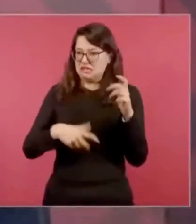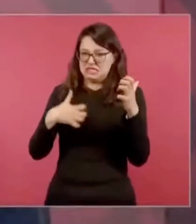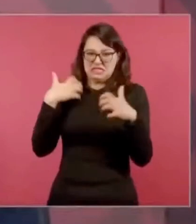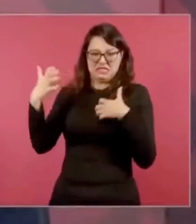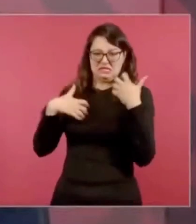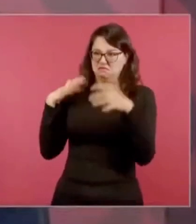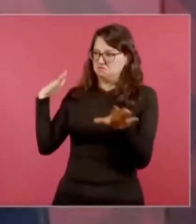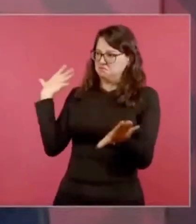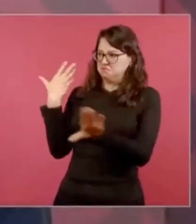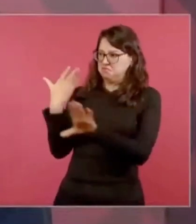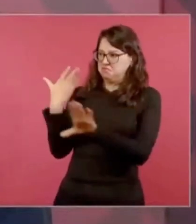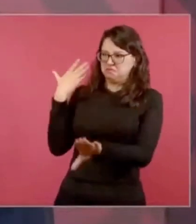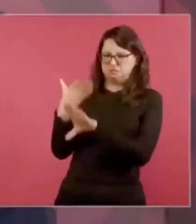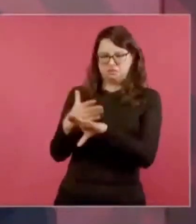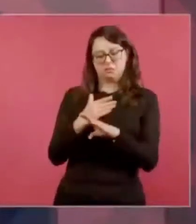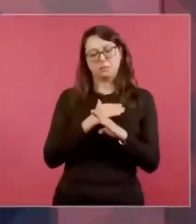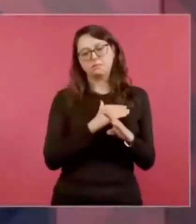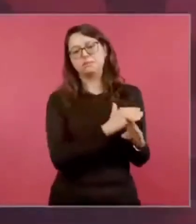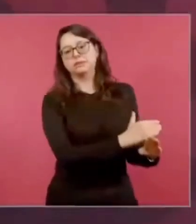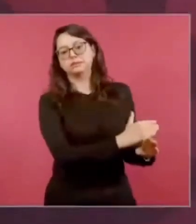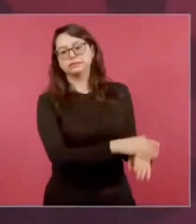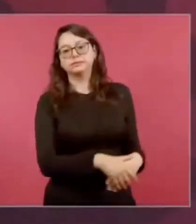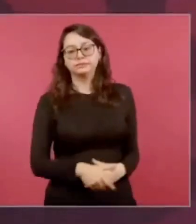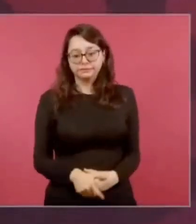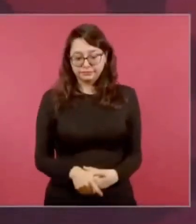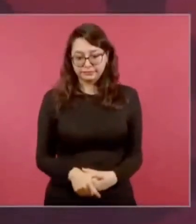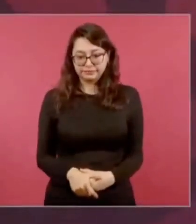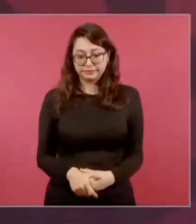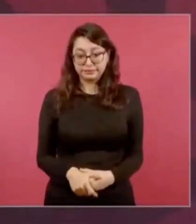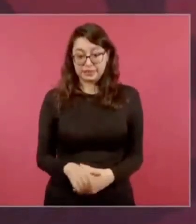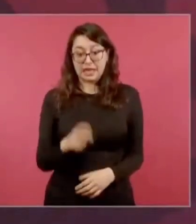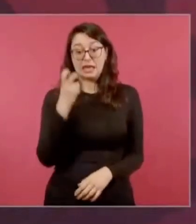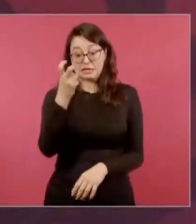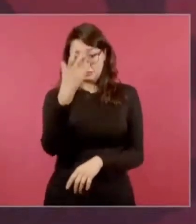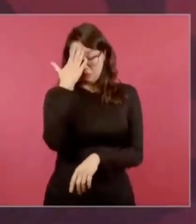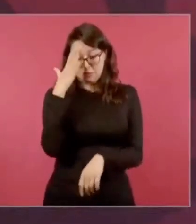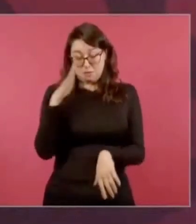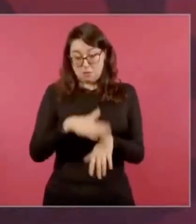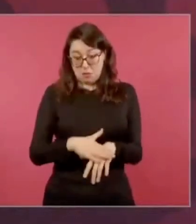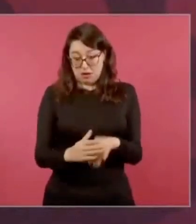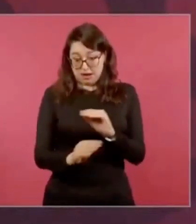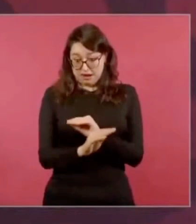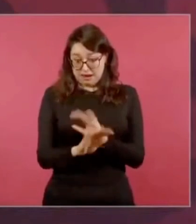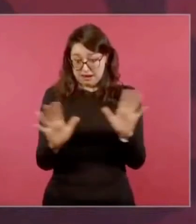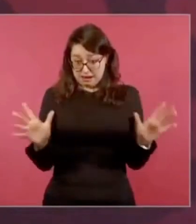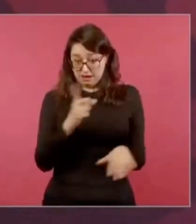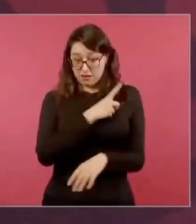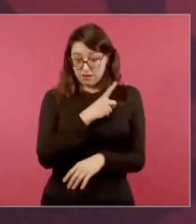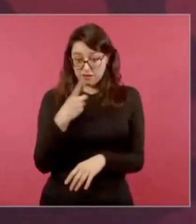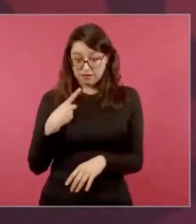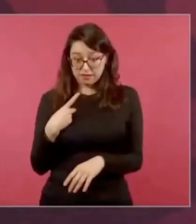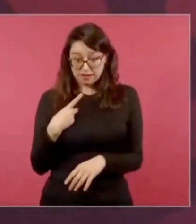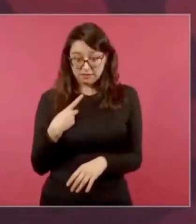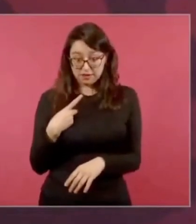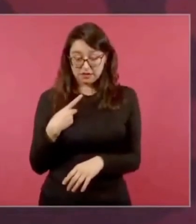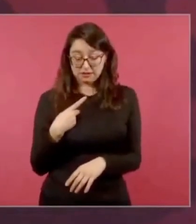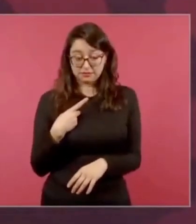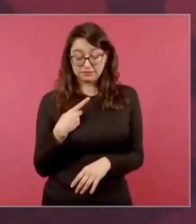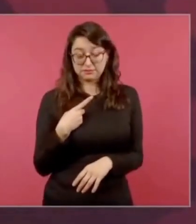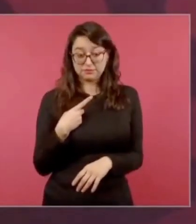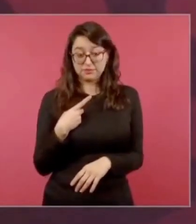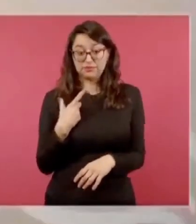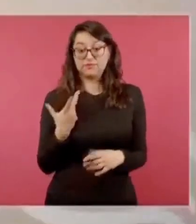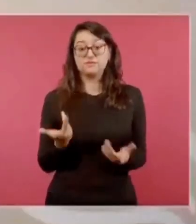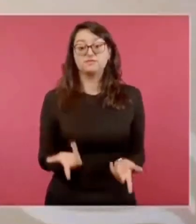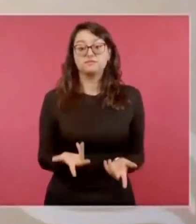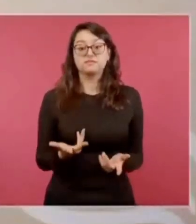privilegios. Eso debe quedar muy claro. No se puede transformar una realidad de injusticia